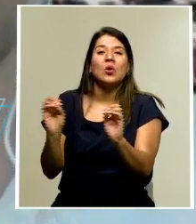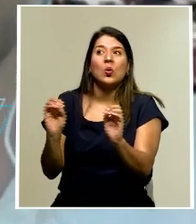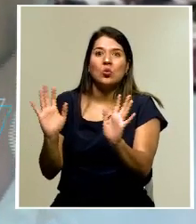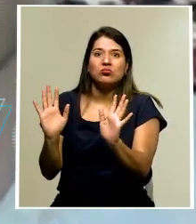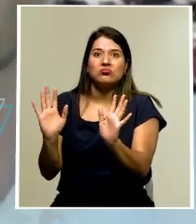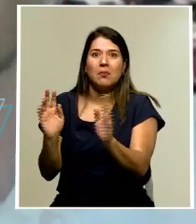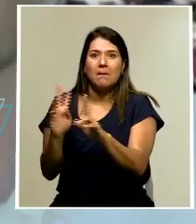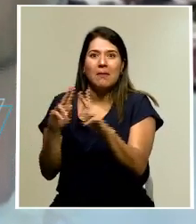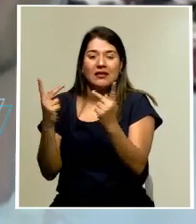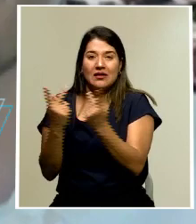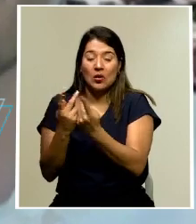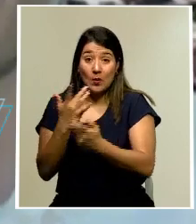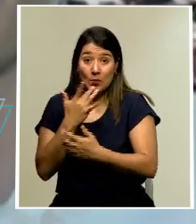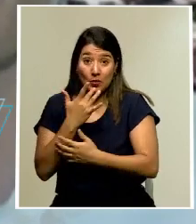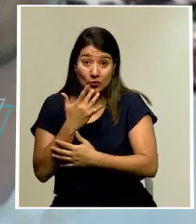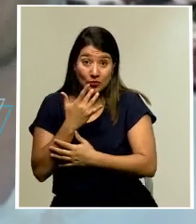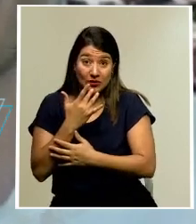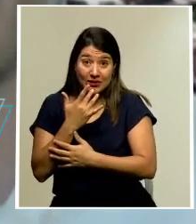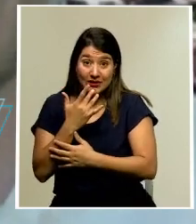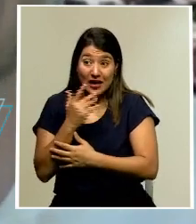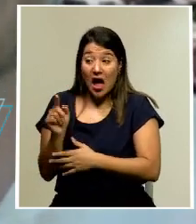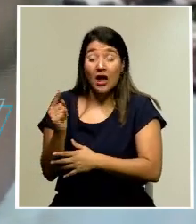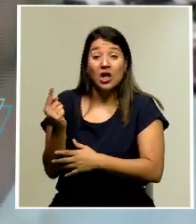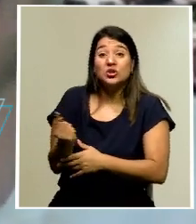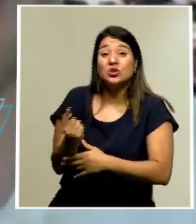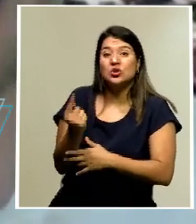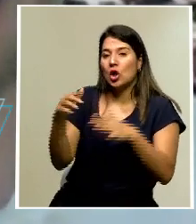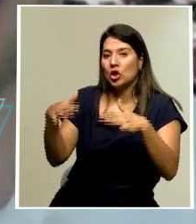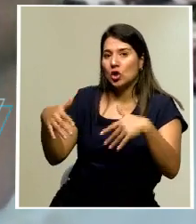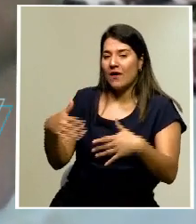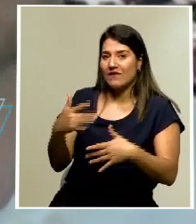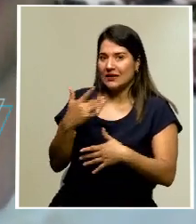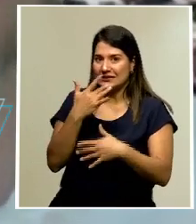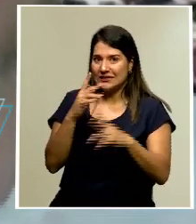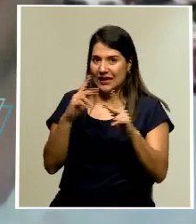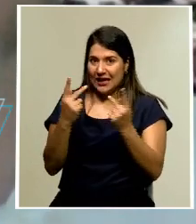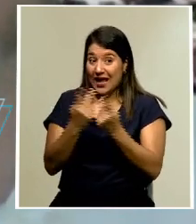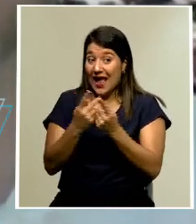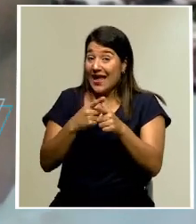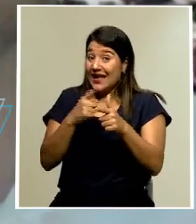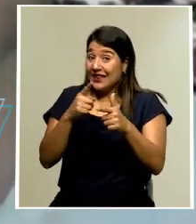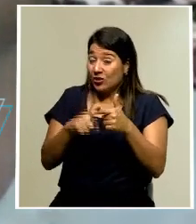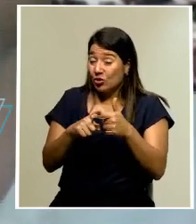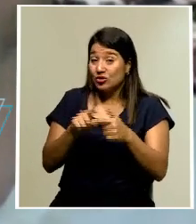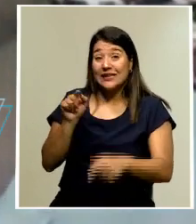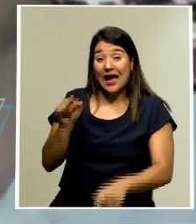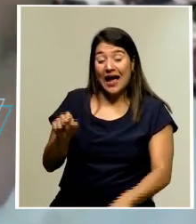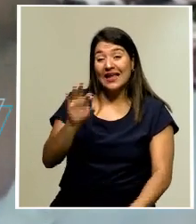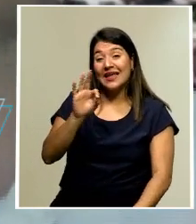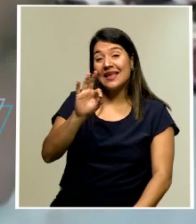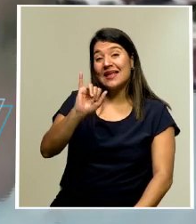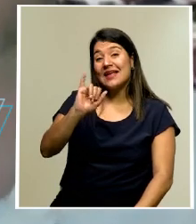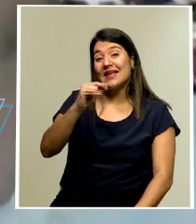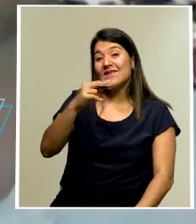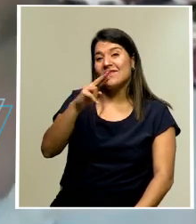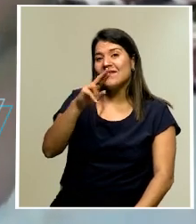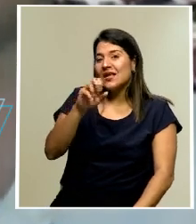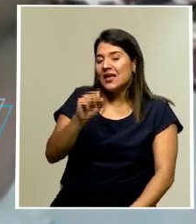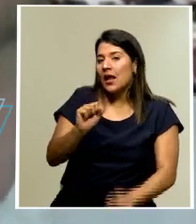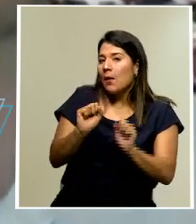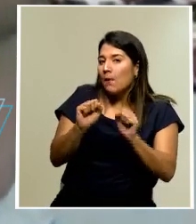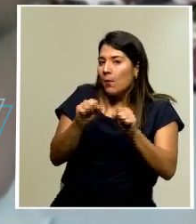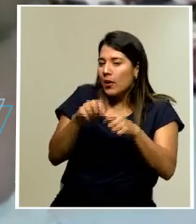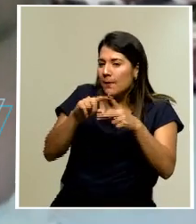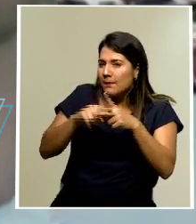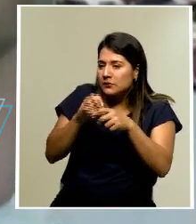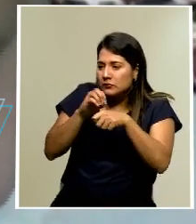donde efectivamente don José María Figueres empieza a trasladarse o ser la opción del Partido de Liberación Nacional que se trasladaría